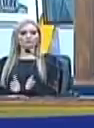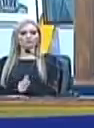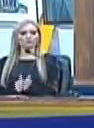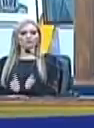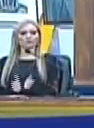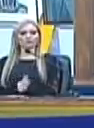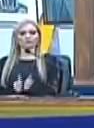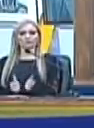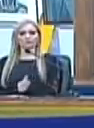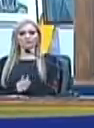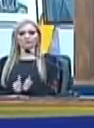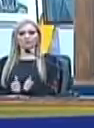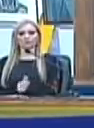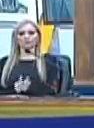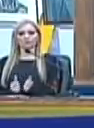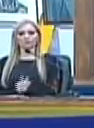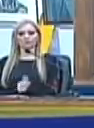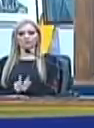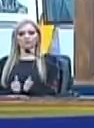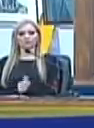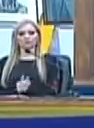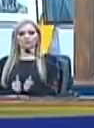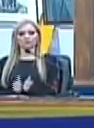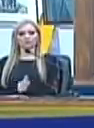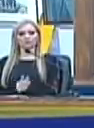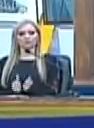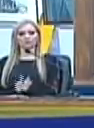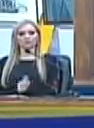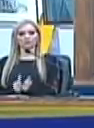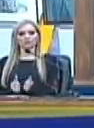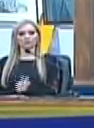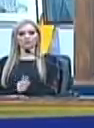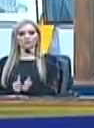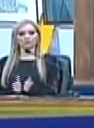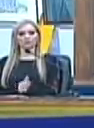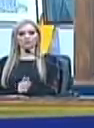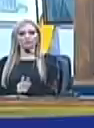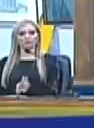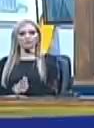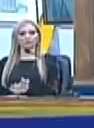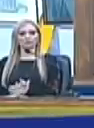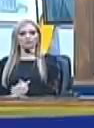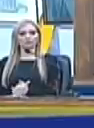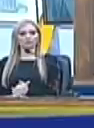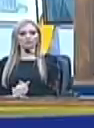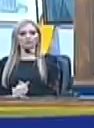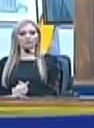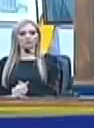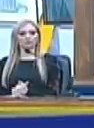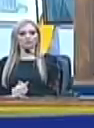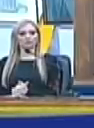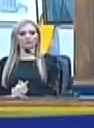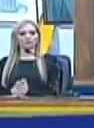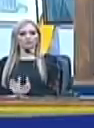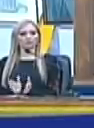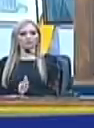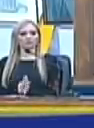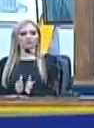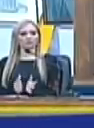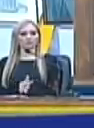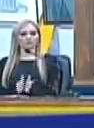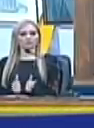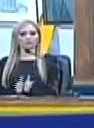en este acto histórico del mensaje anual correspondiente al año 2021 entonces lo